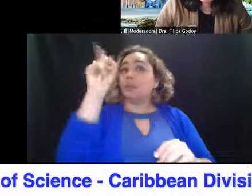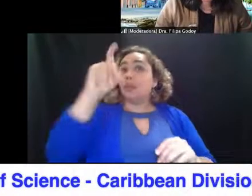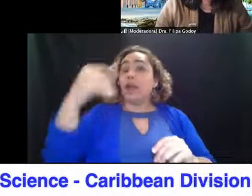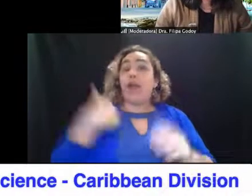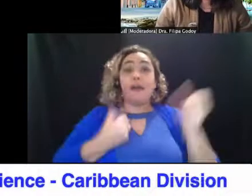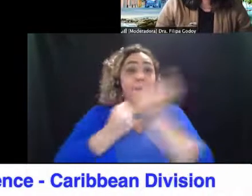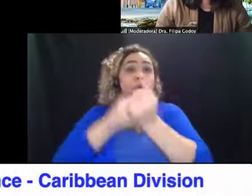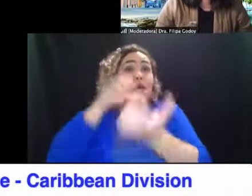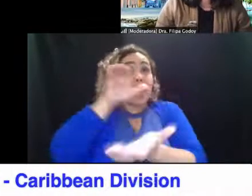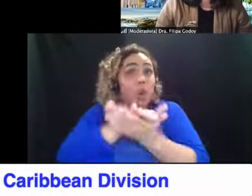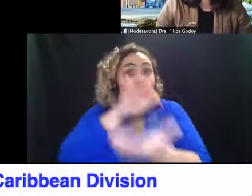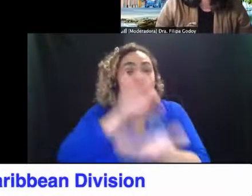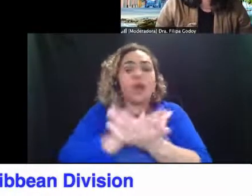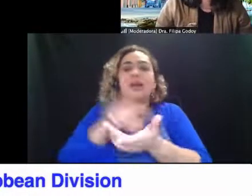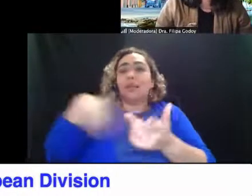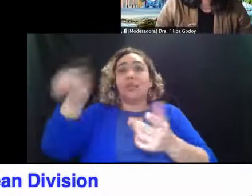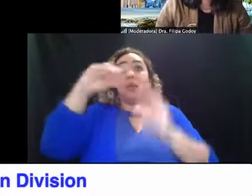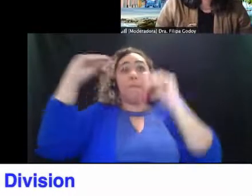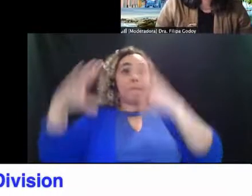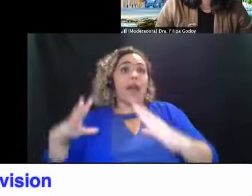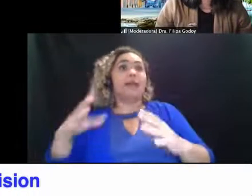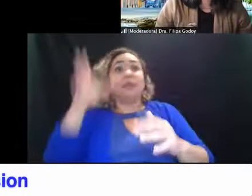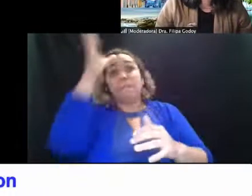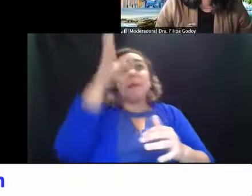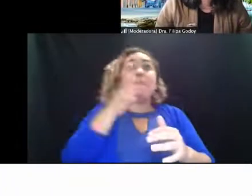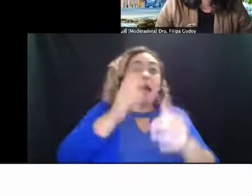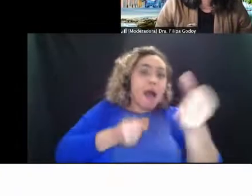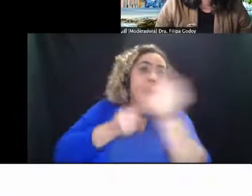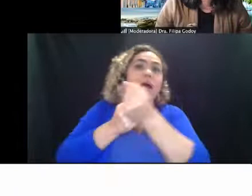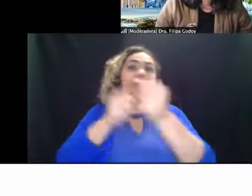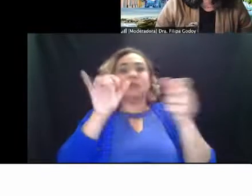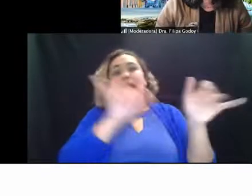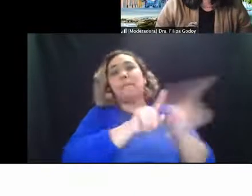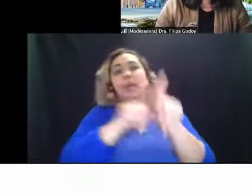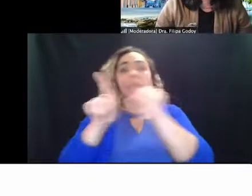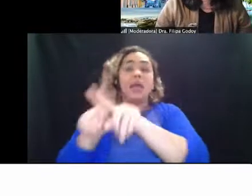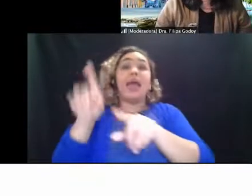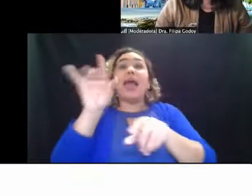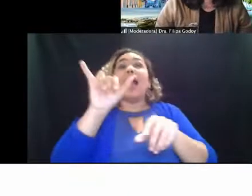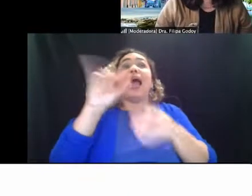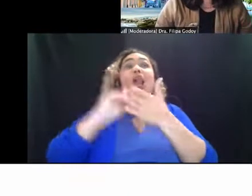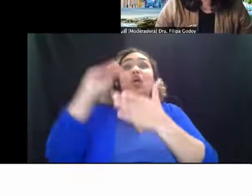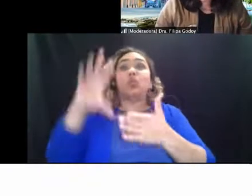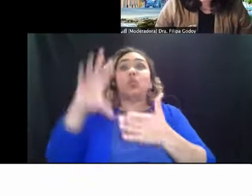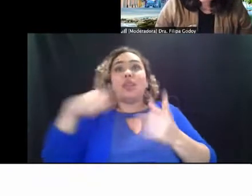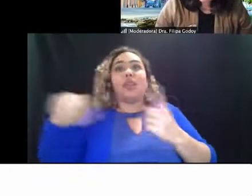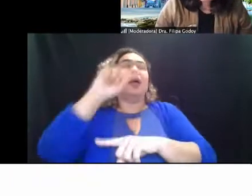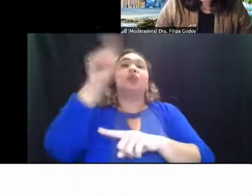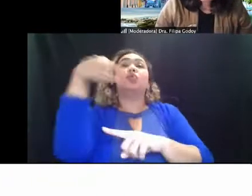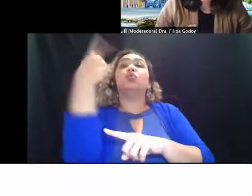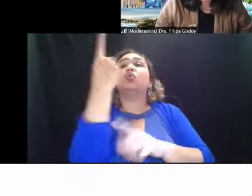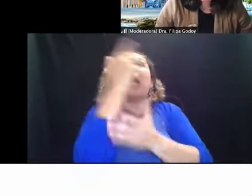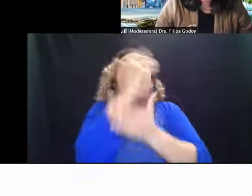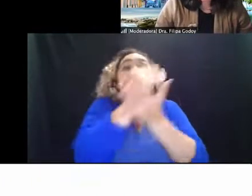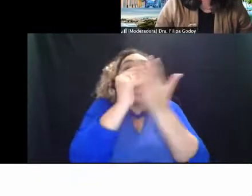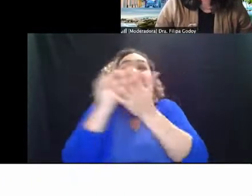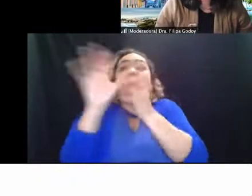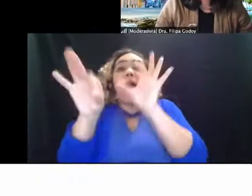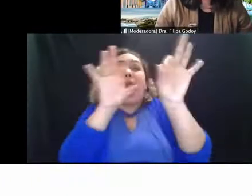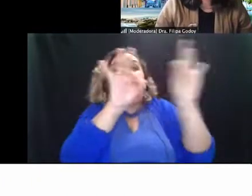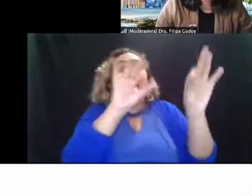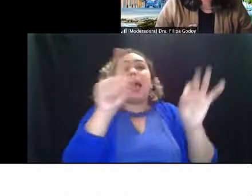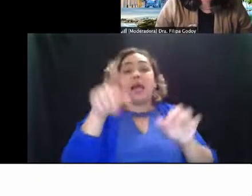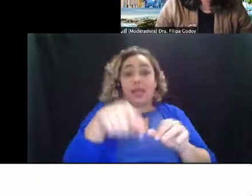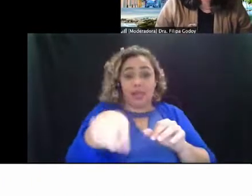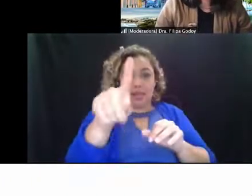de su escuela, de sus colegas, de sus pares. Y al igual que los estudiantes, solo fueron algunos seleccionados para los 2 días por